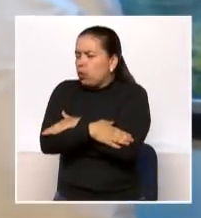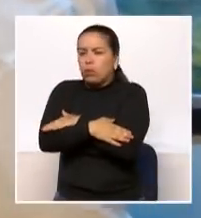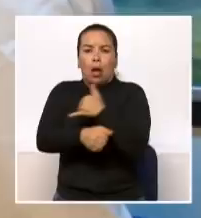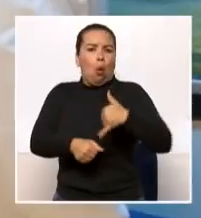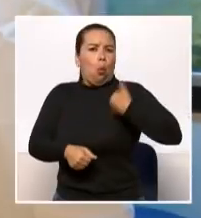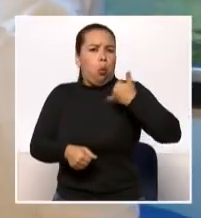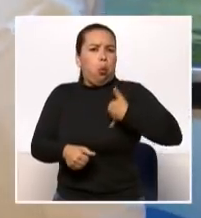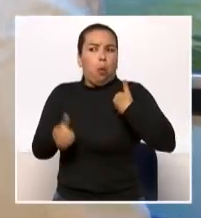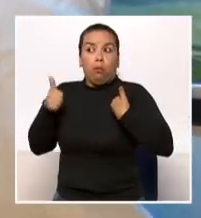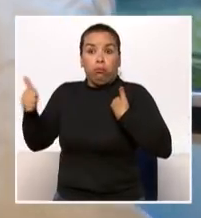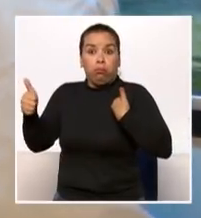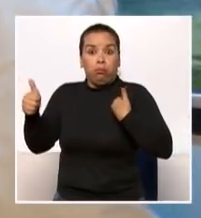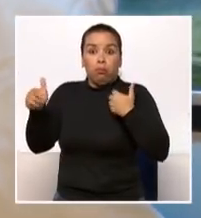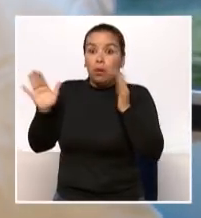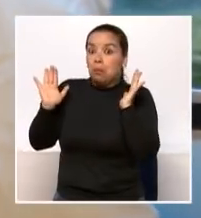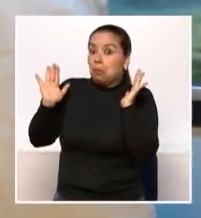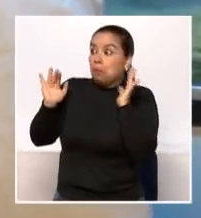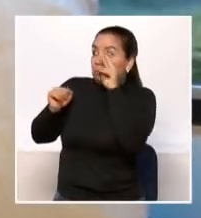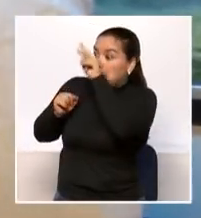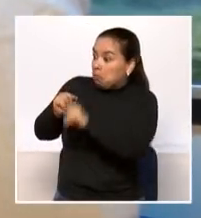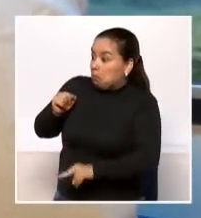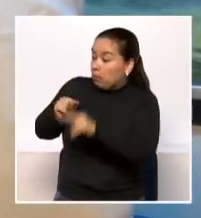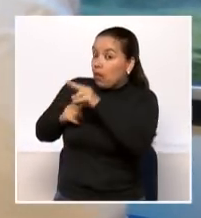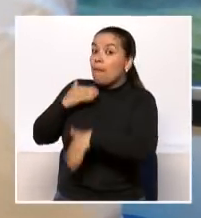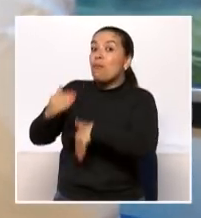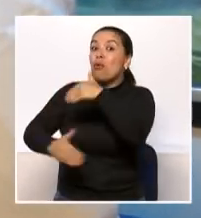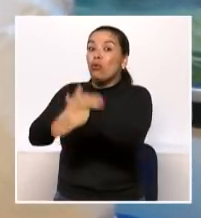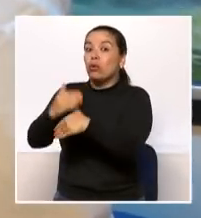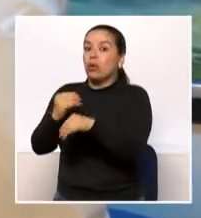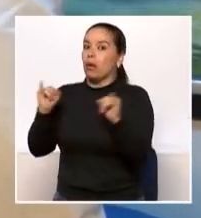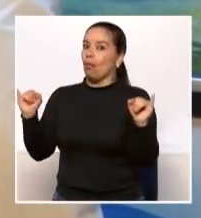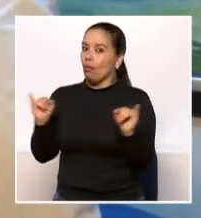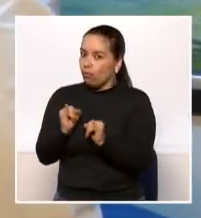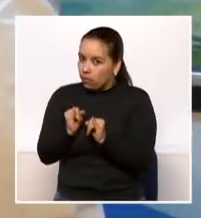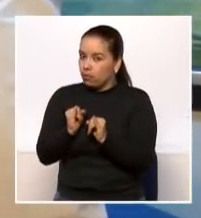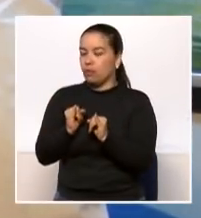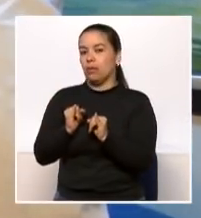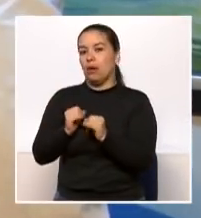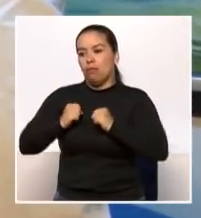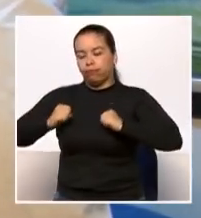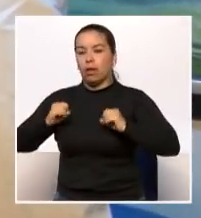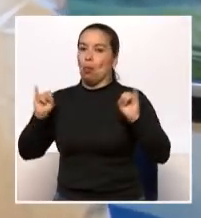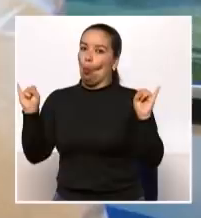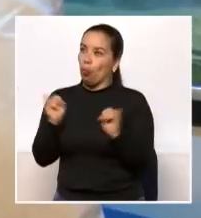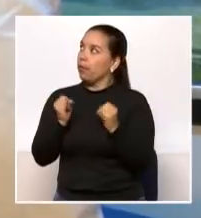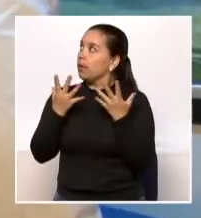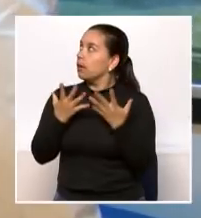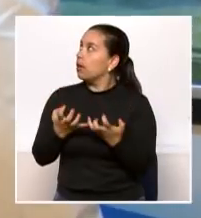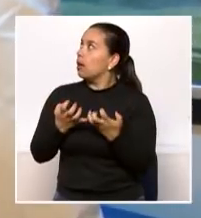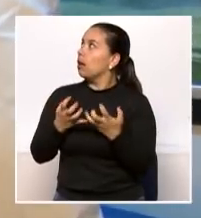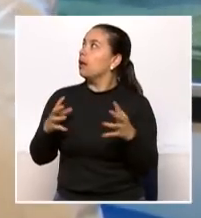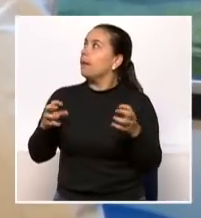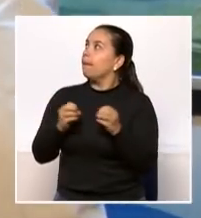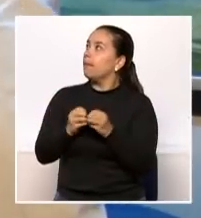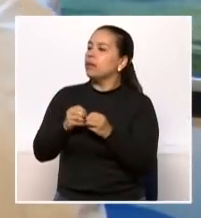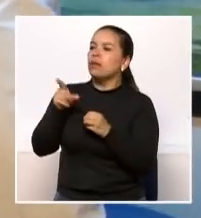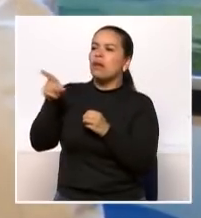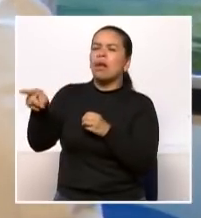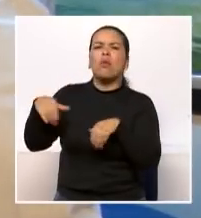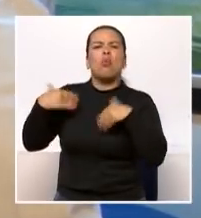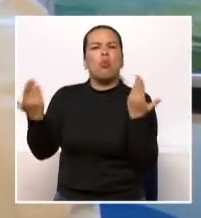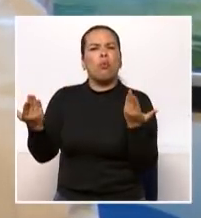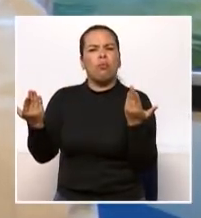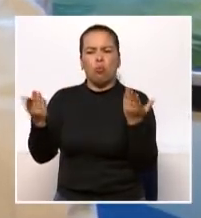juventud, pero está en un proceso de tratamiento de pérdida de peso. Él quiere saber cómo está su